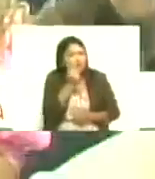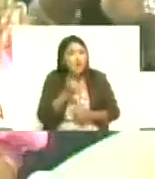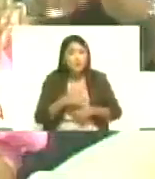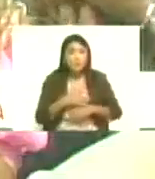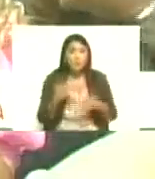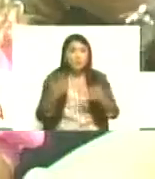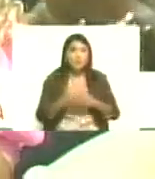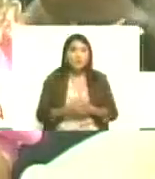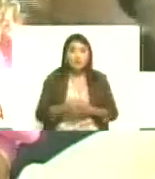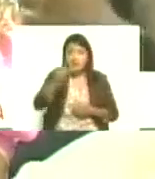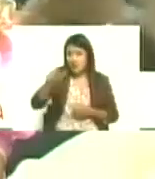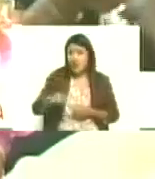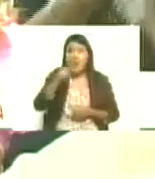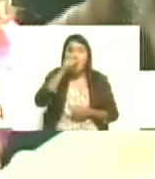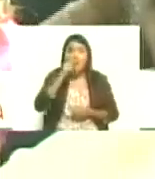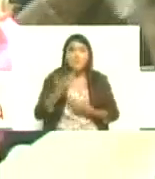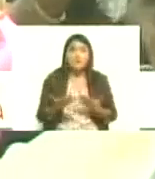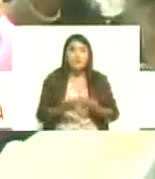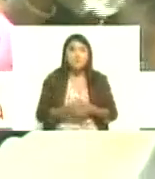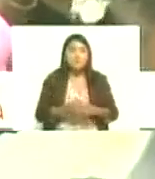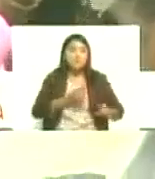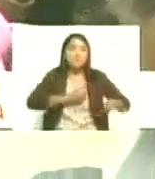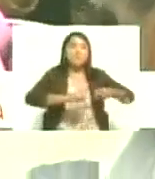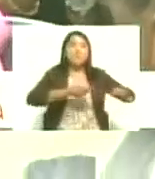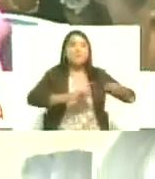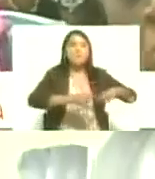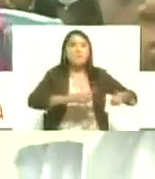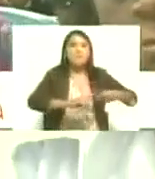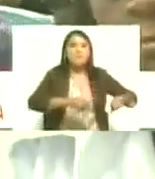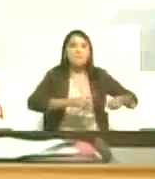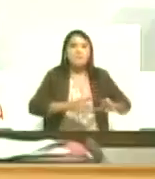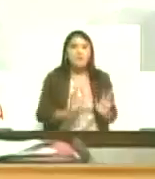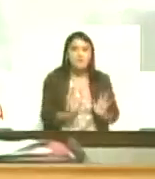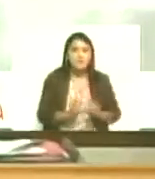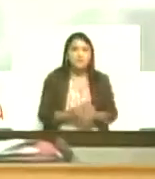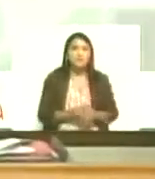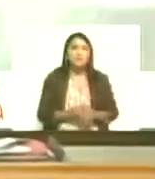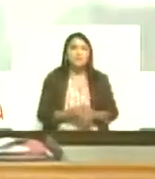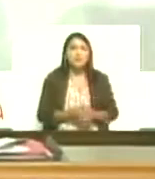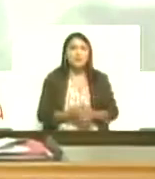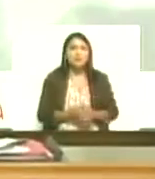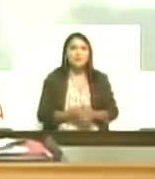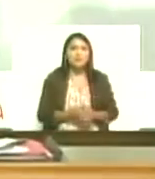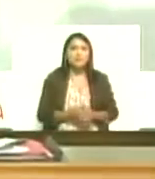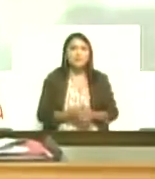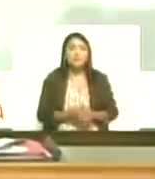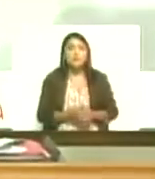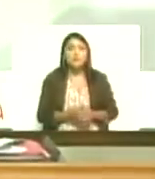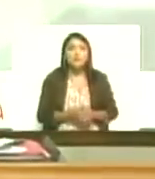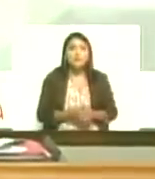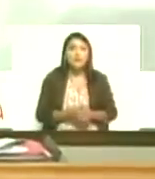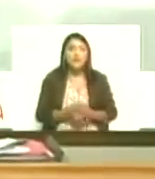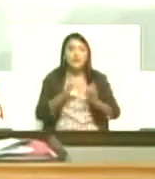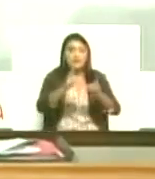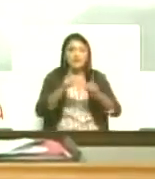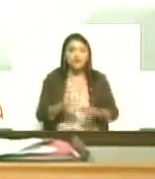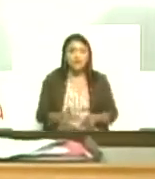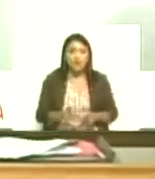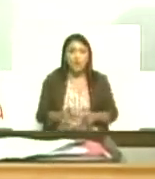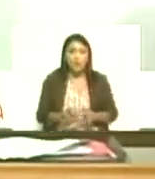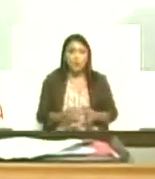señalar ayer que un ínrito laudo arbitral, por cierto,